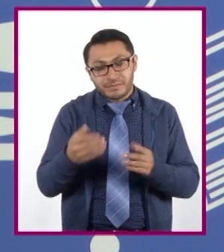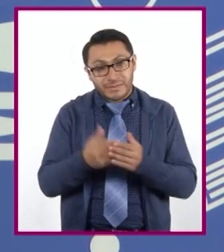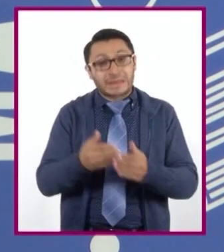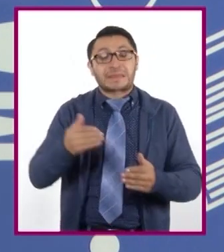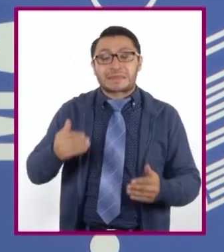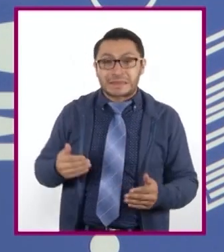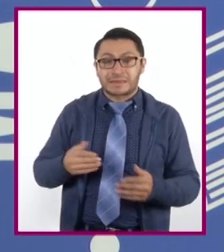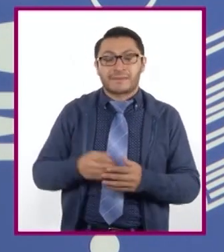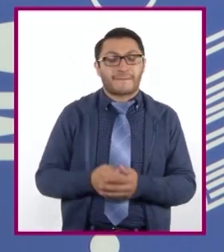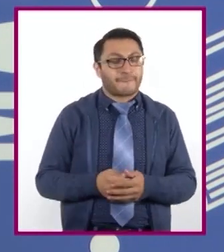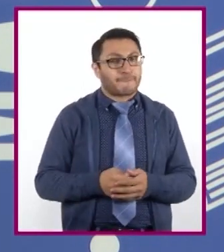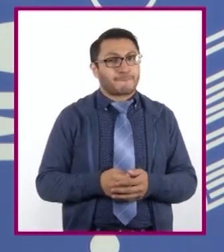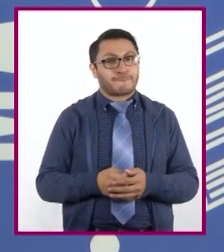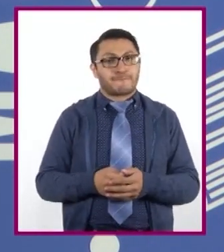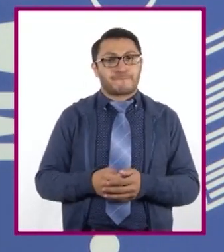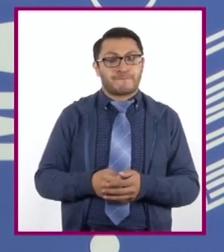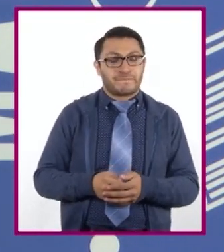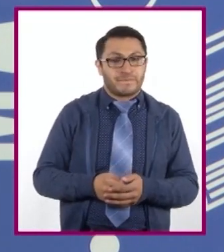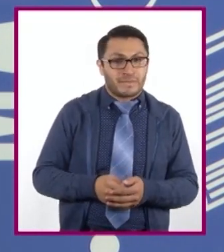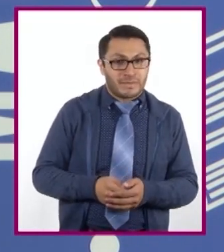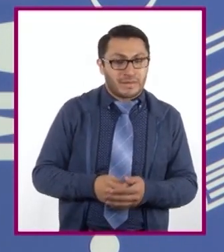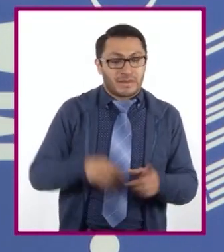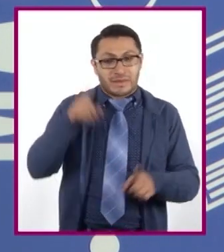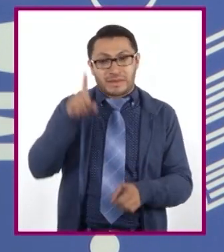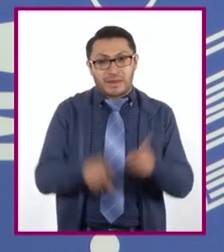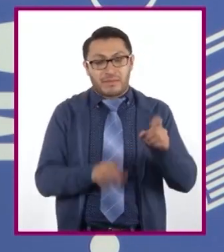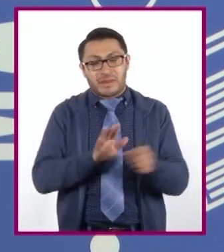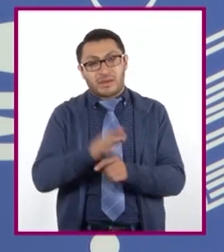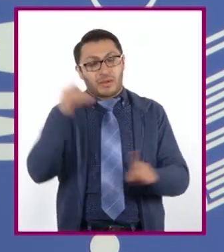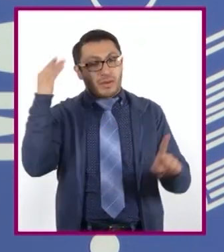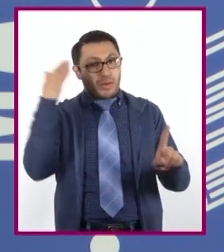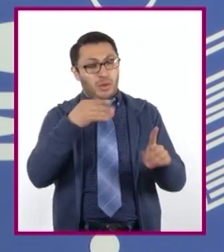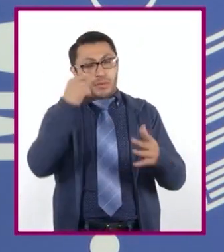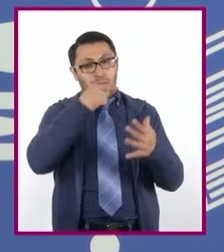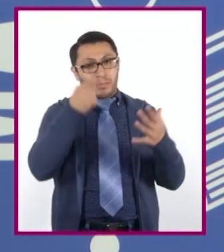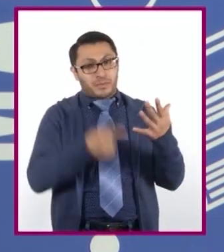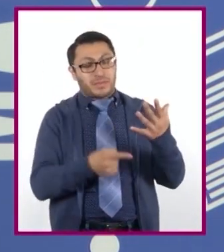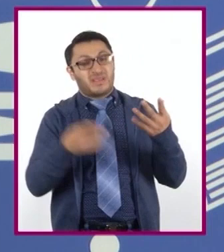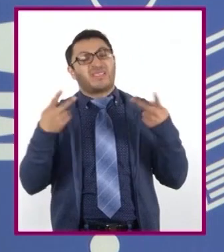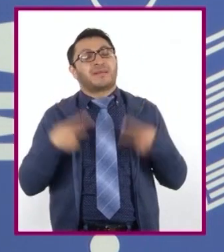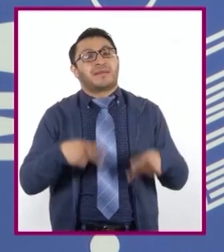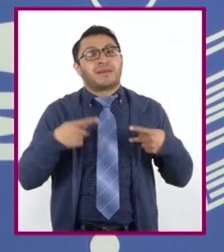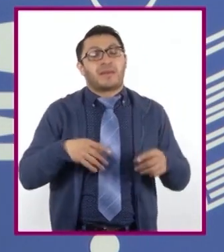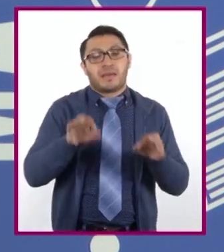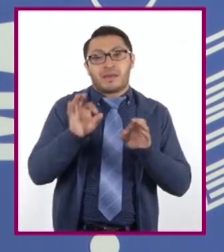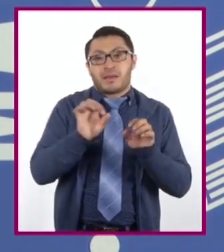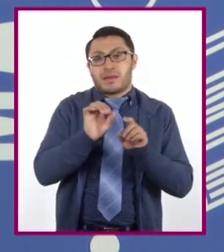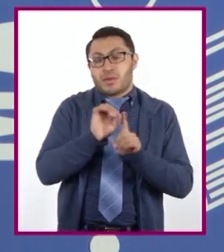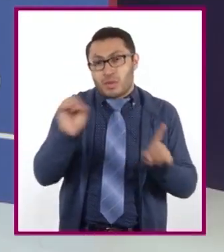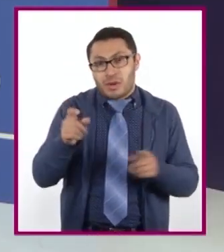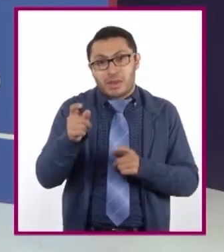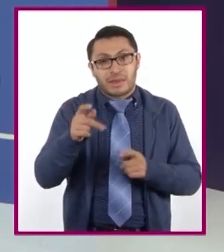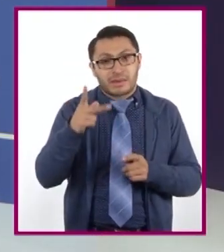antelación, de acuerdo con los objetivos que se hayan planteado los organizadores del panel,